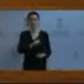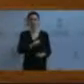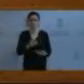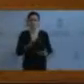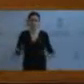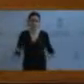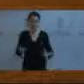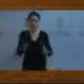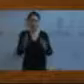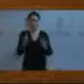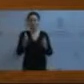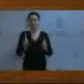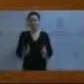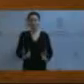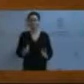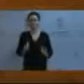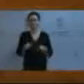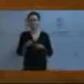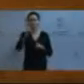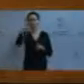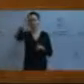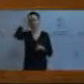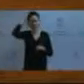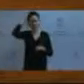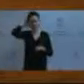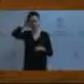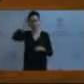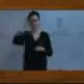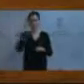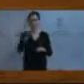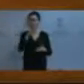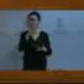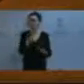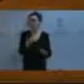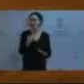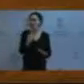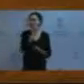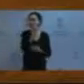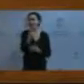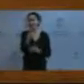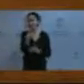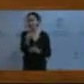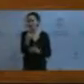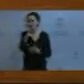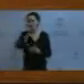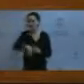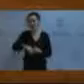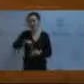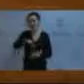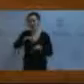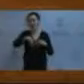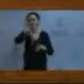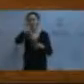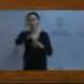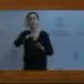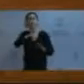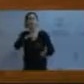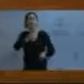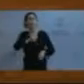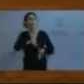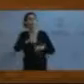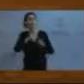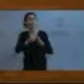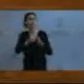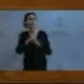señorías, me parece cínico, por una parte, decir ahora y ante ellos que aquí se va a votar a favor y, al mismo tiempo, ante